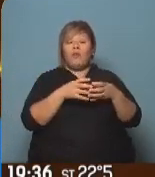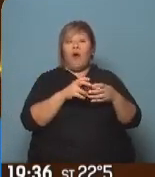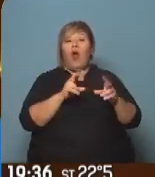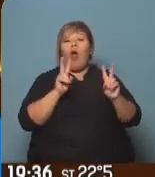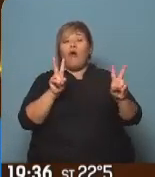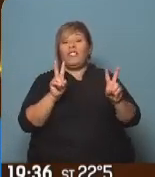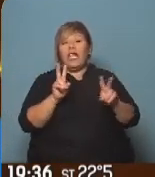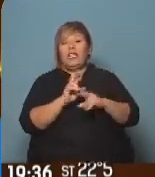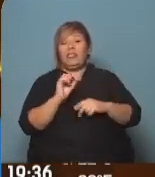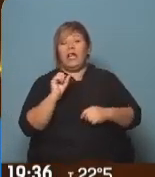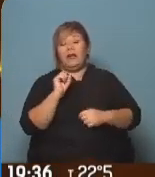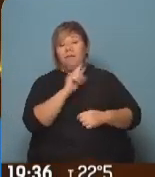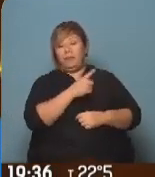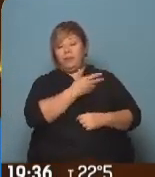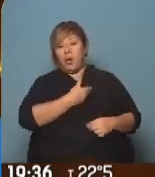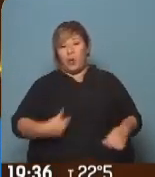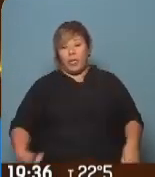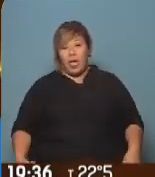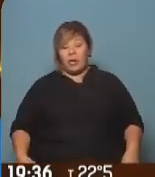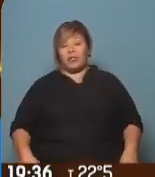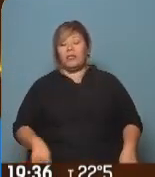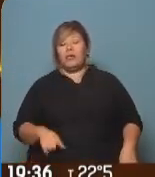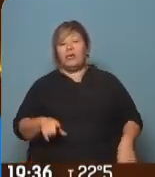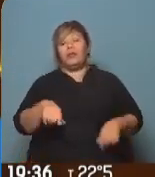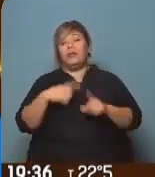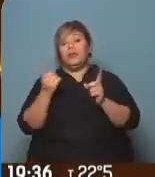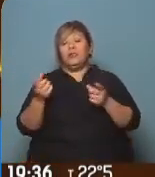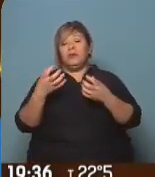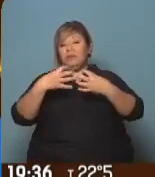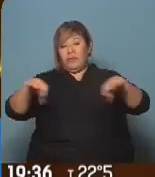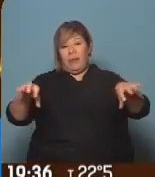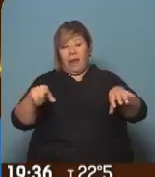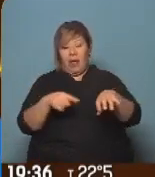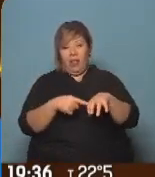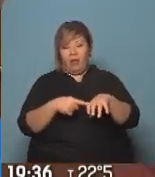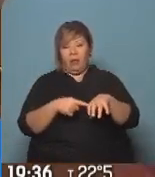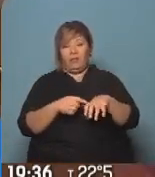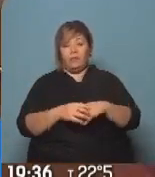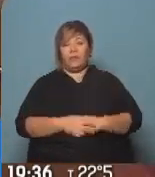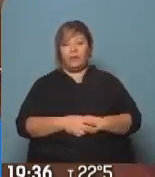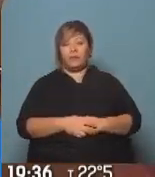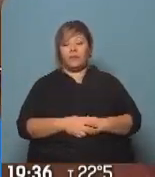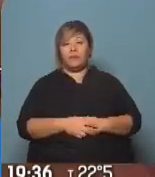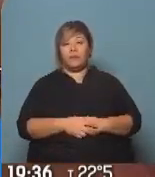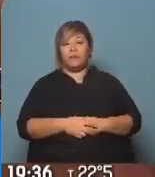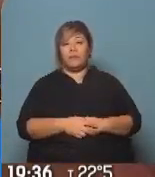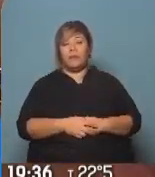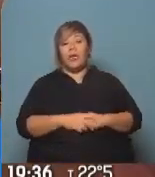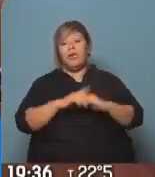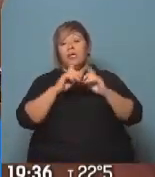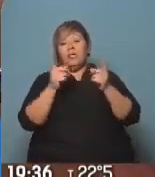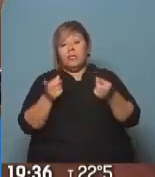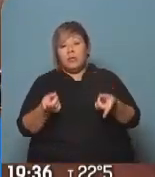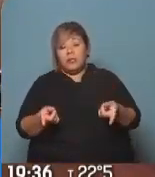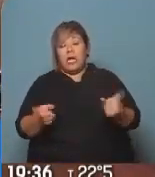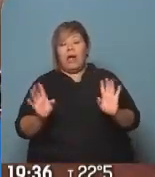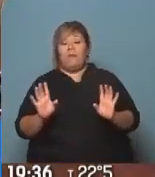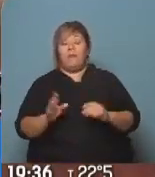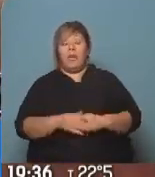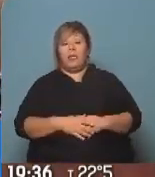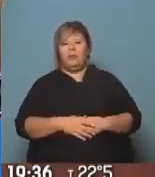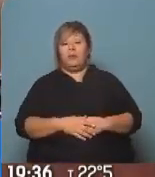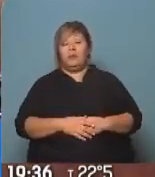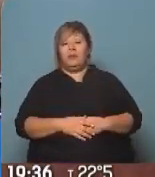sabemos que en principio el electorado está distribuido, esto se ha dicho mucho también, entre aproximadamente un tercio